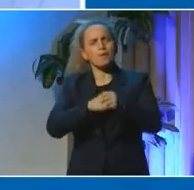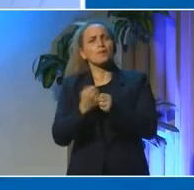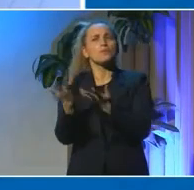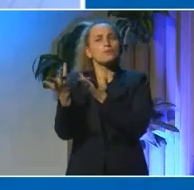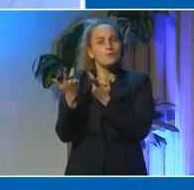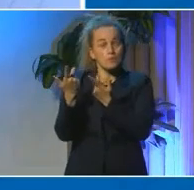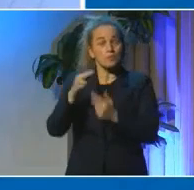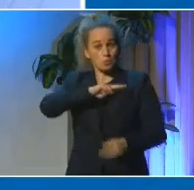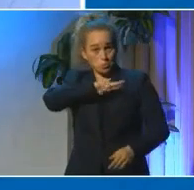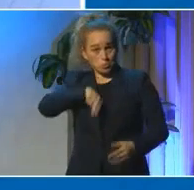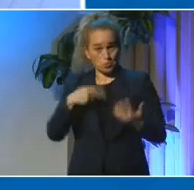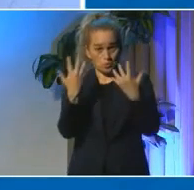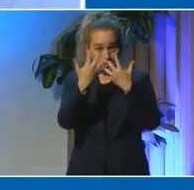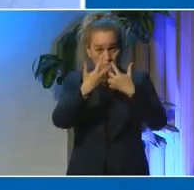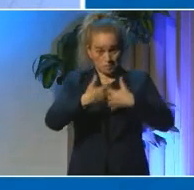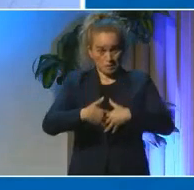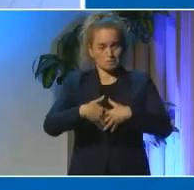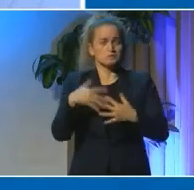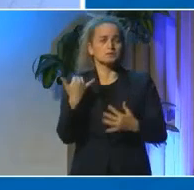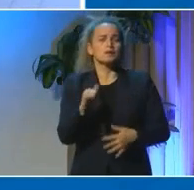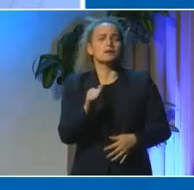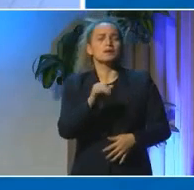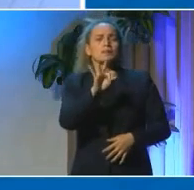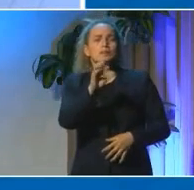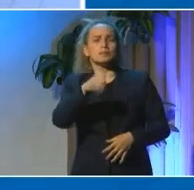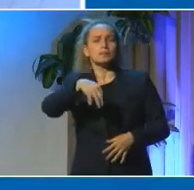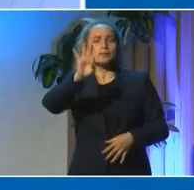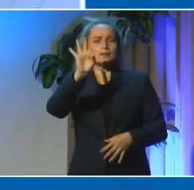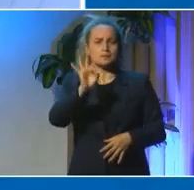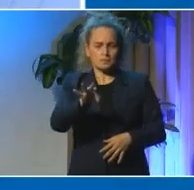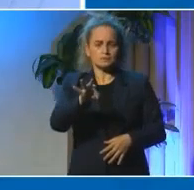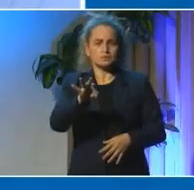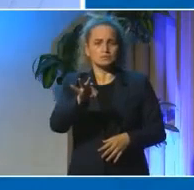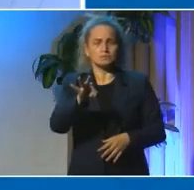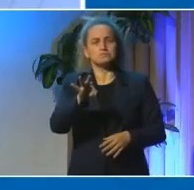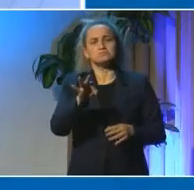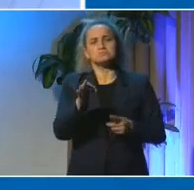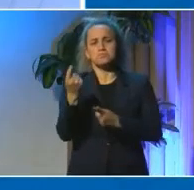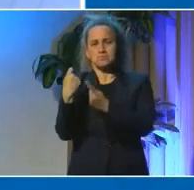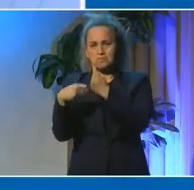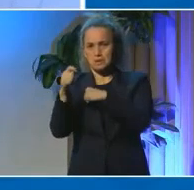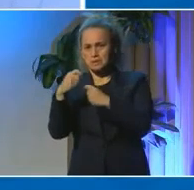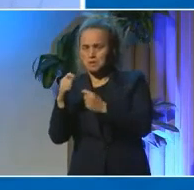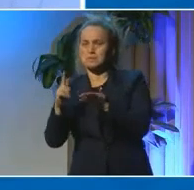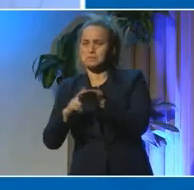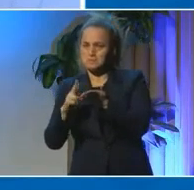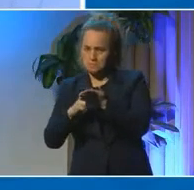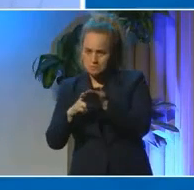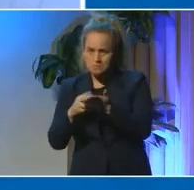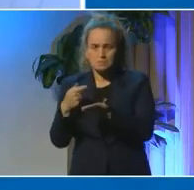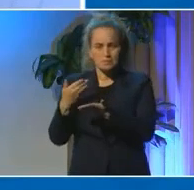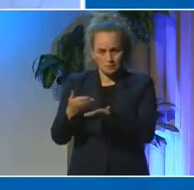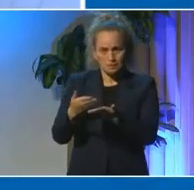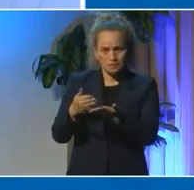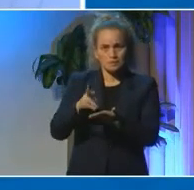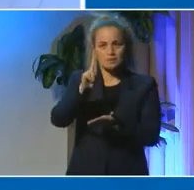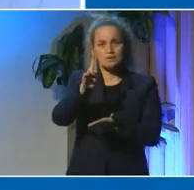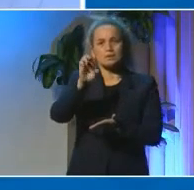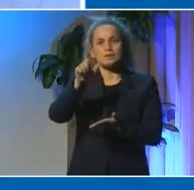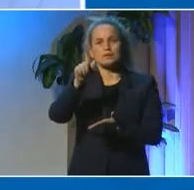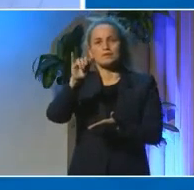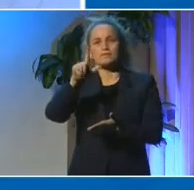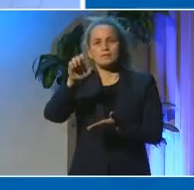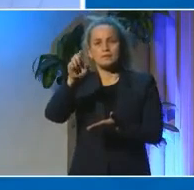nosotros ya tenemos emos el más del 30% de nuestro portafolio que tiene refil y esos refil